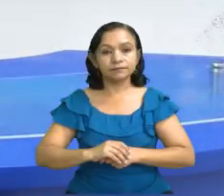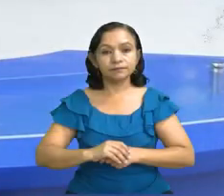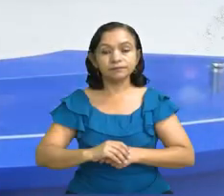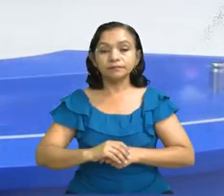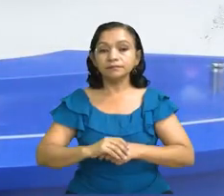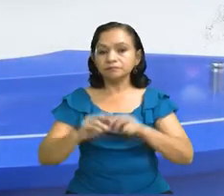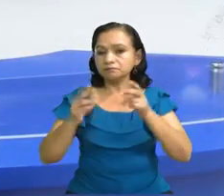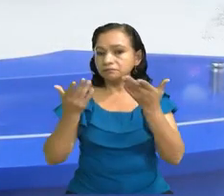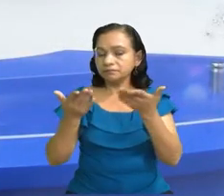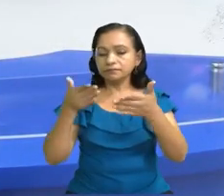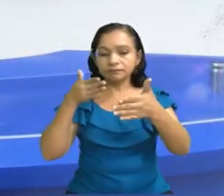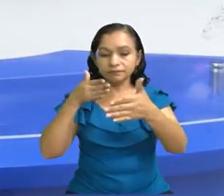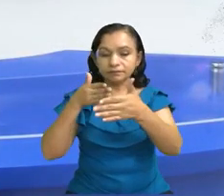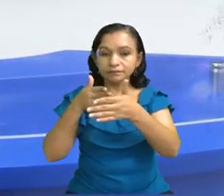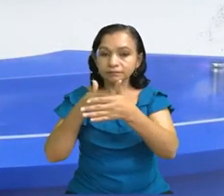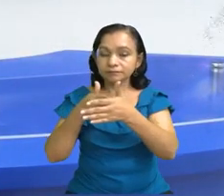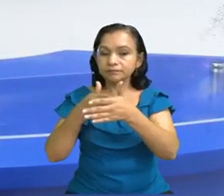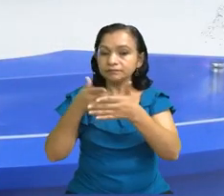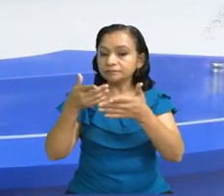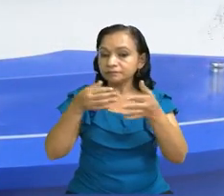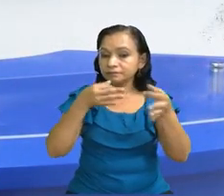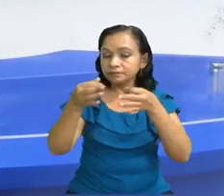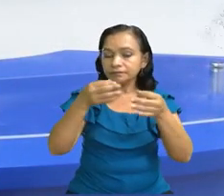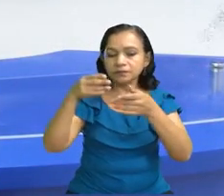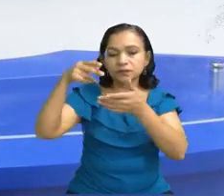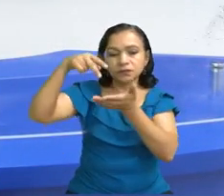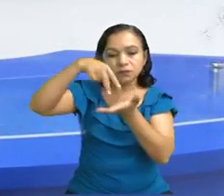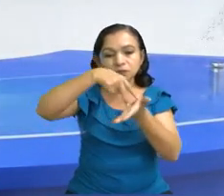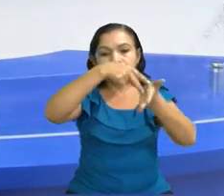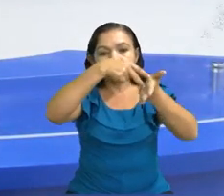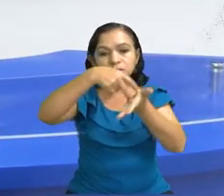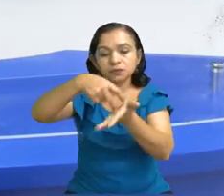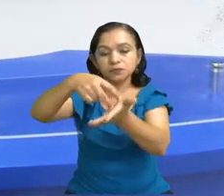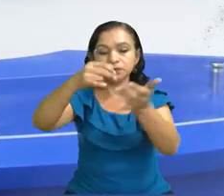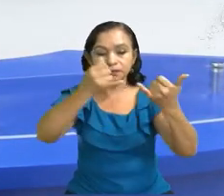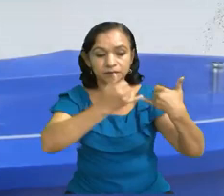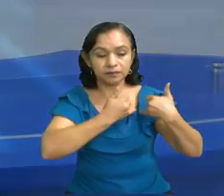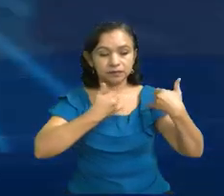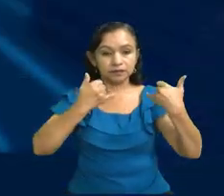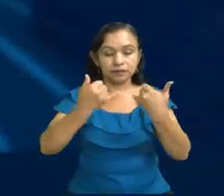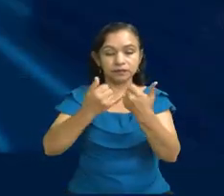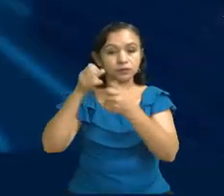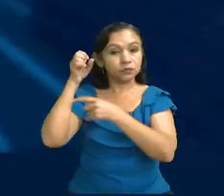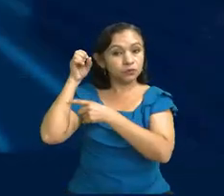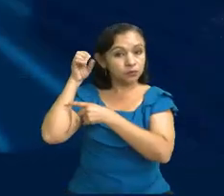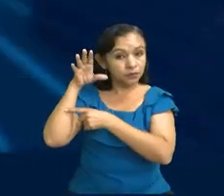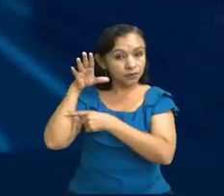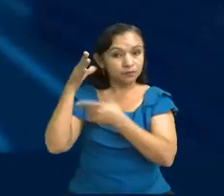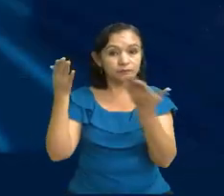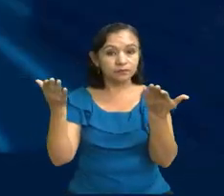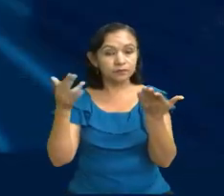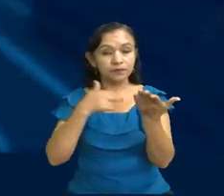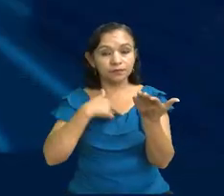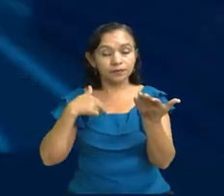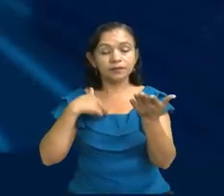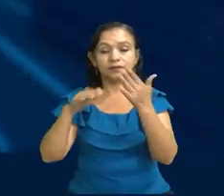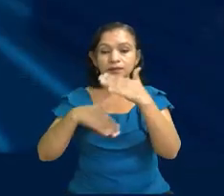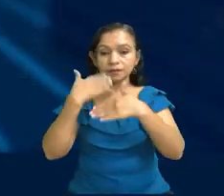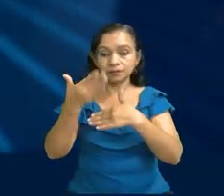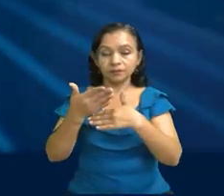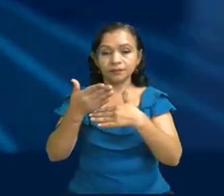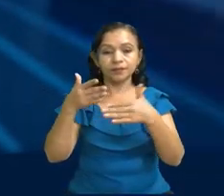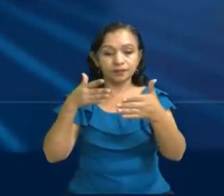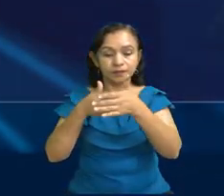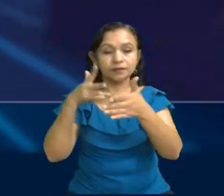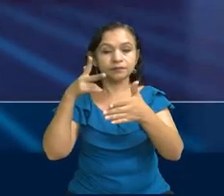Les tenemos detalles del torneo nacional de surf que organiza el Instituto Nicaragüense de Turismo. Esto cuando regresemos de la